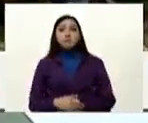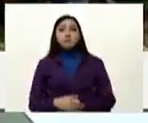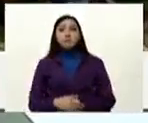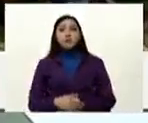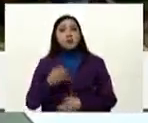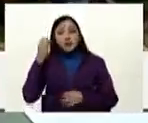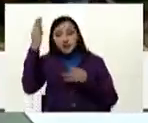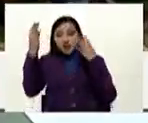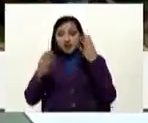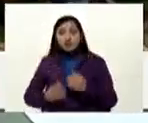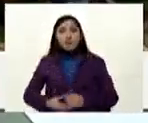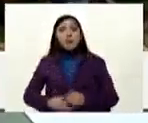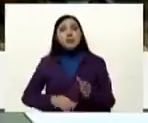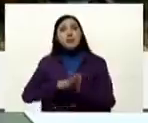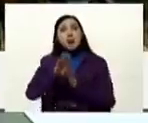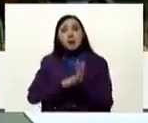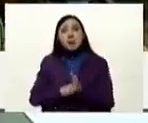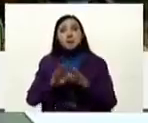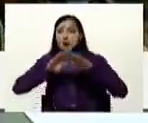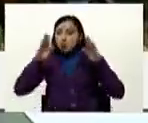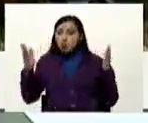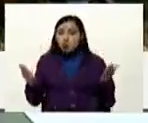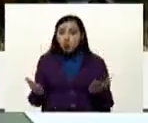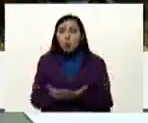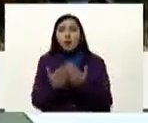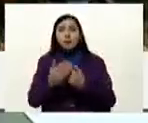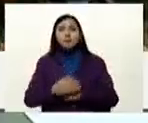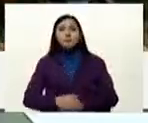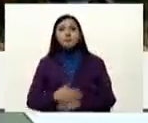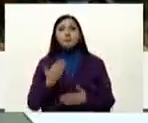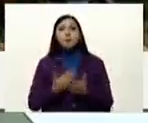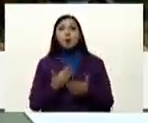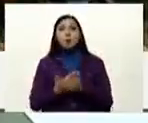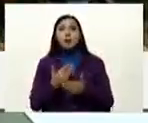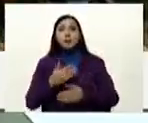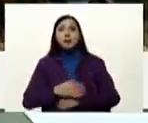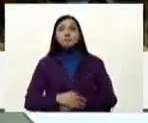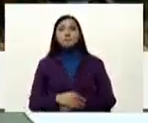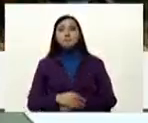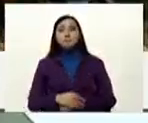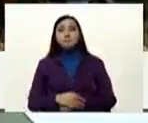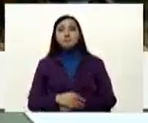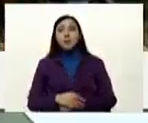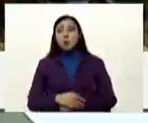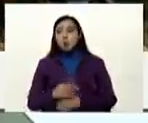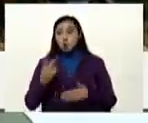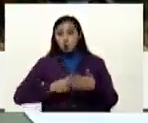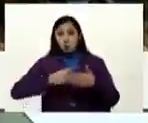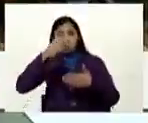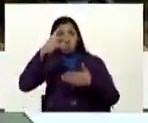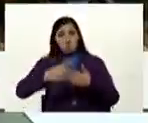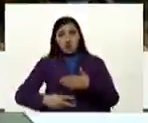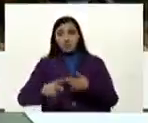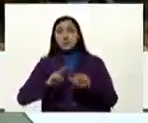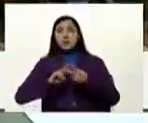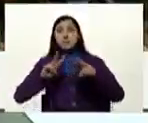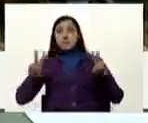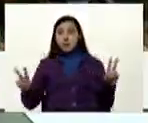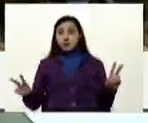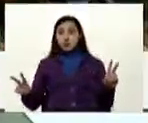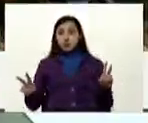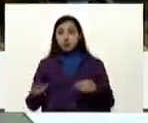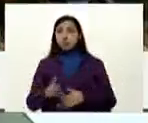Iniciativa para el Desarrollo Global y ha propuesto una agenda de paz,